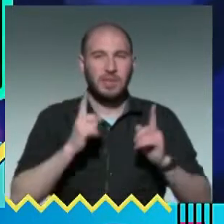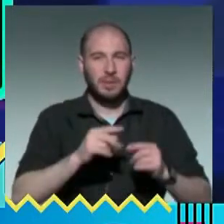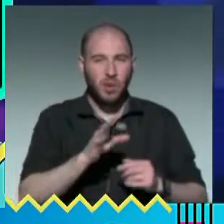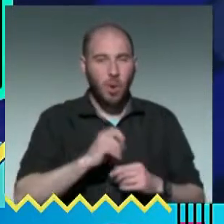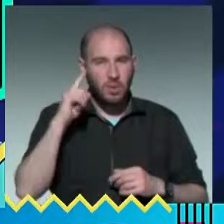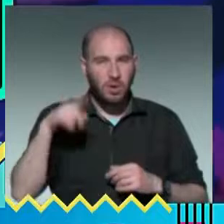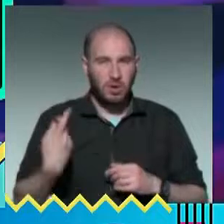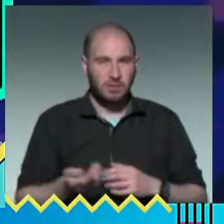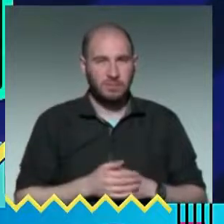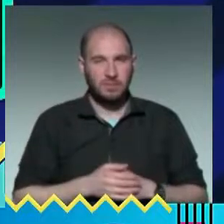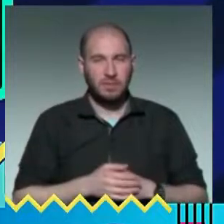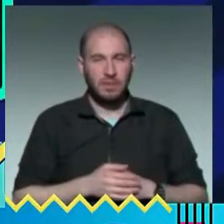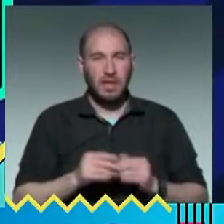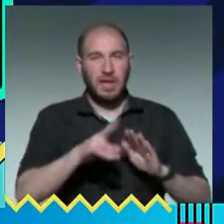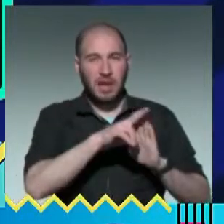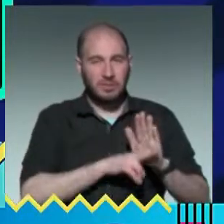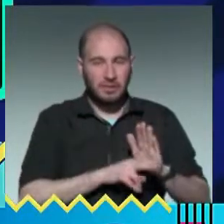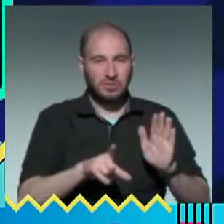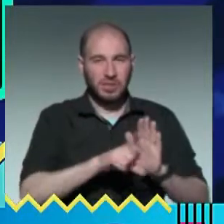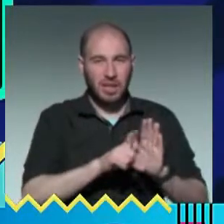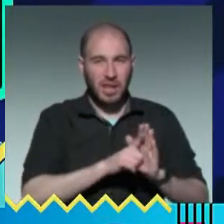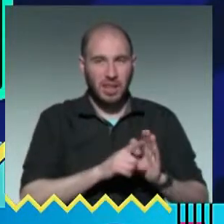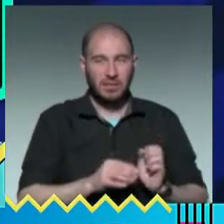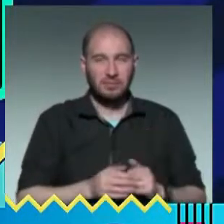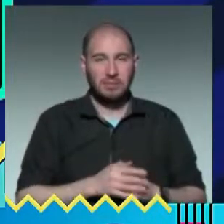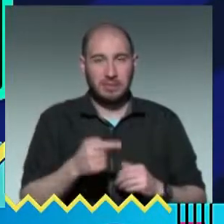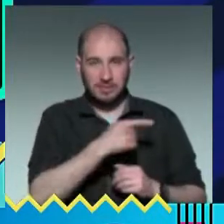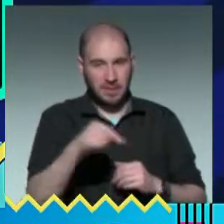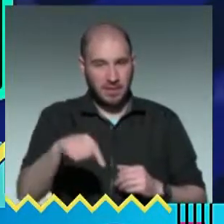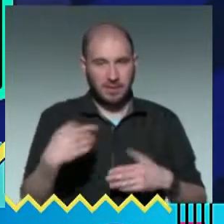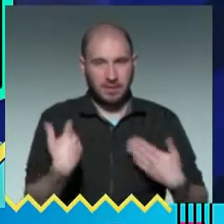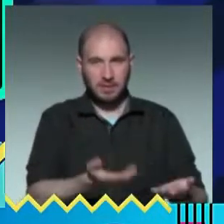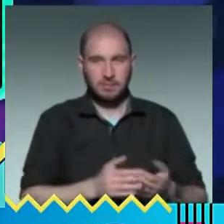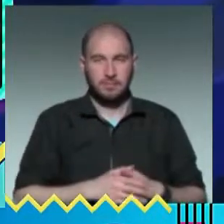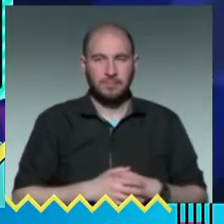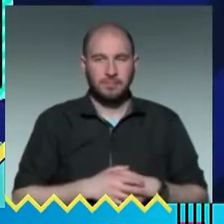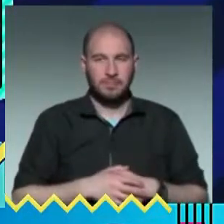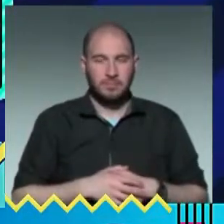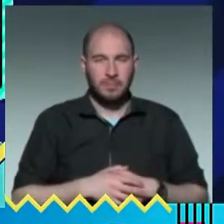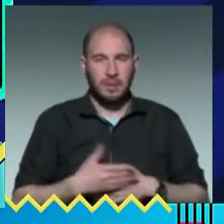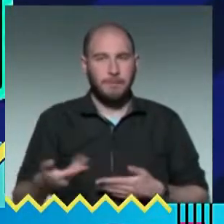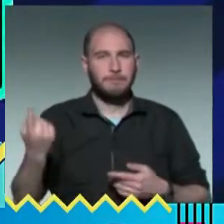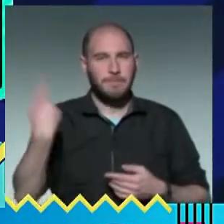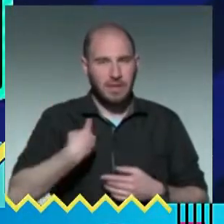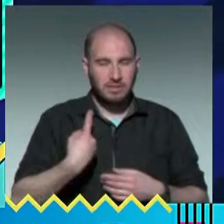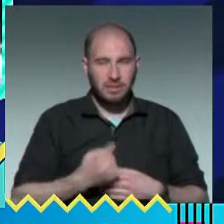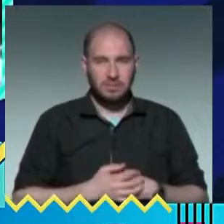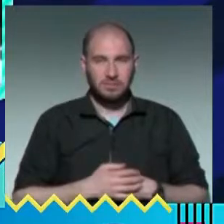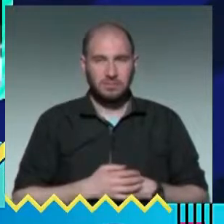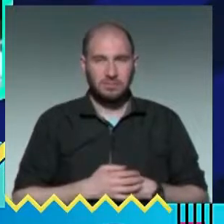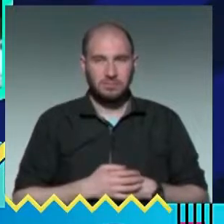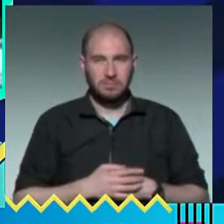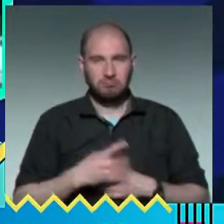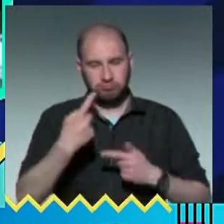vista, creemos que con la reglamentación de la ley que se dio esta semana, se nos exige, entre